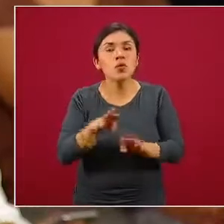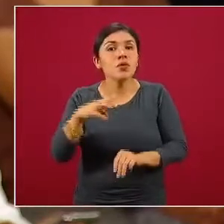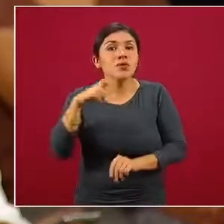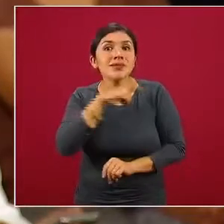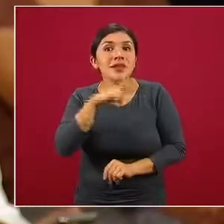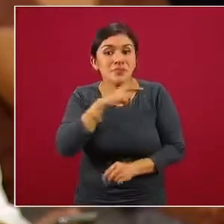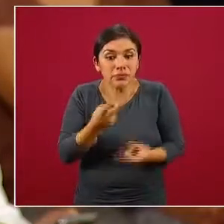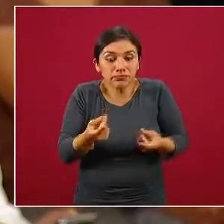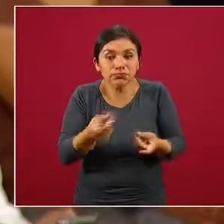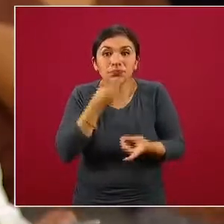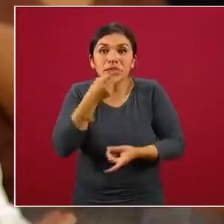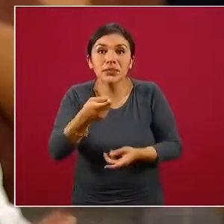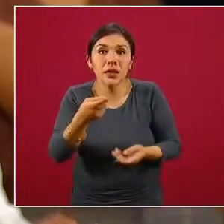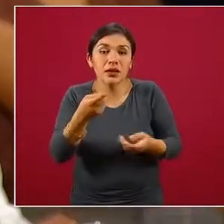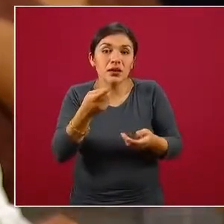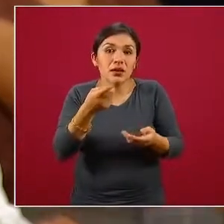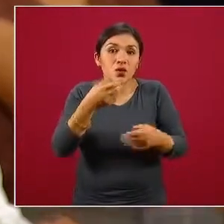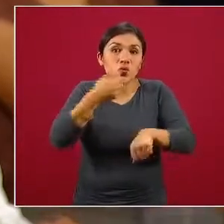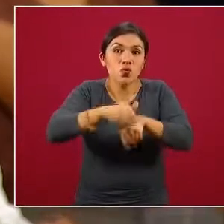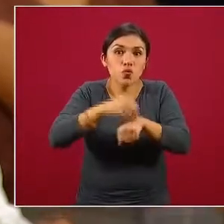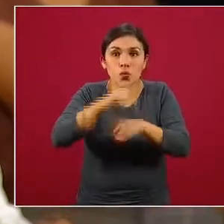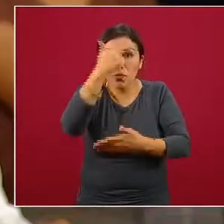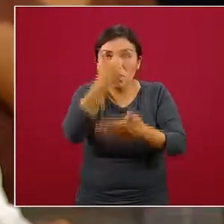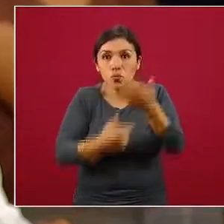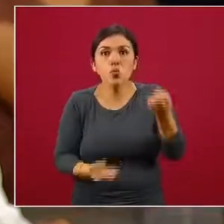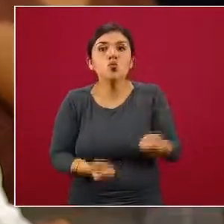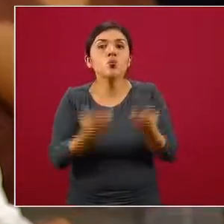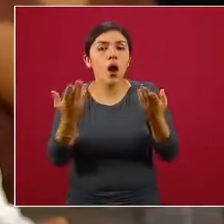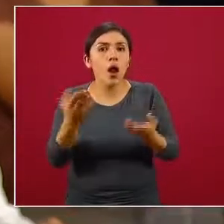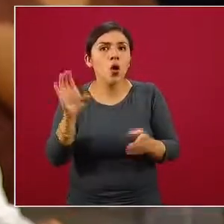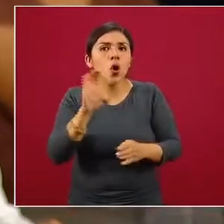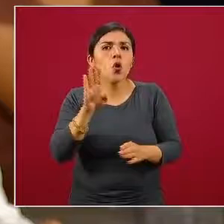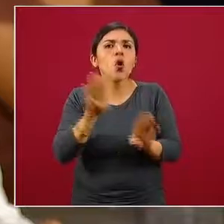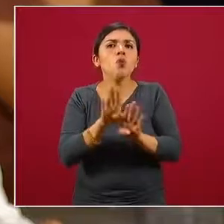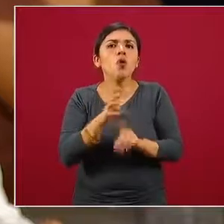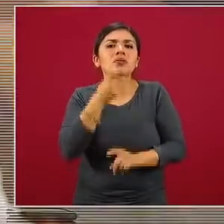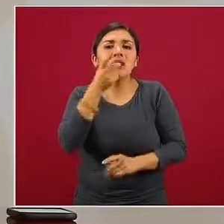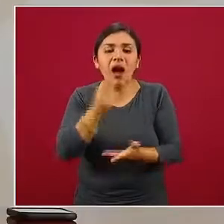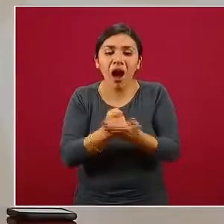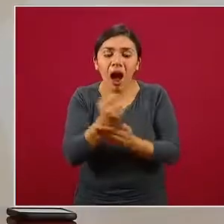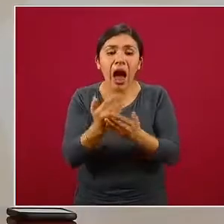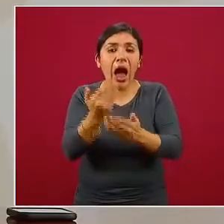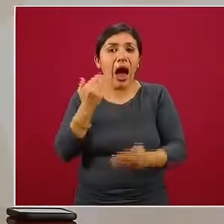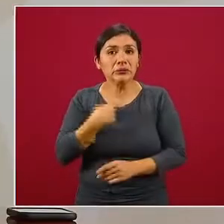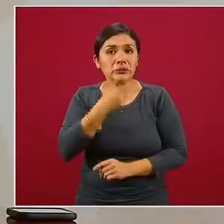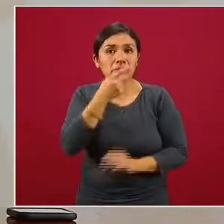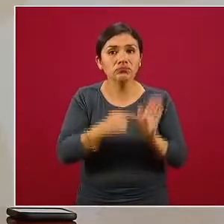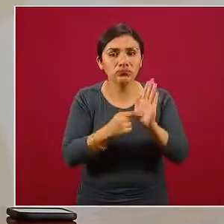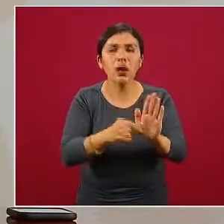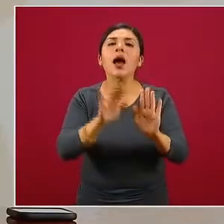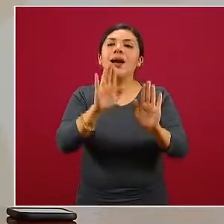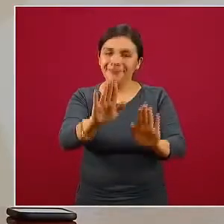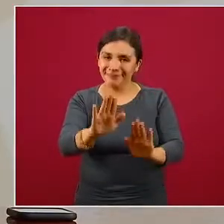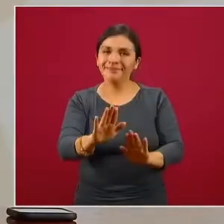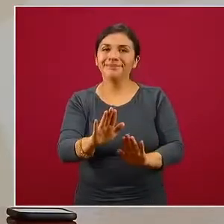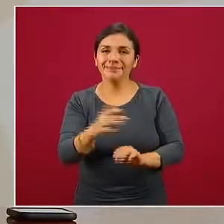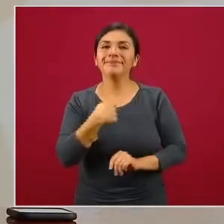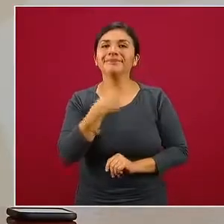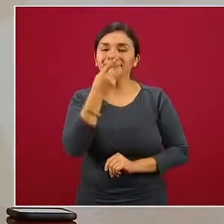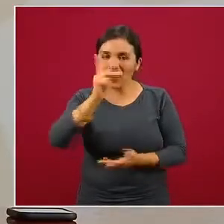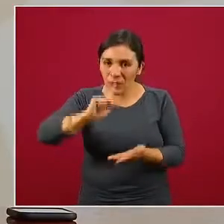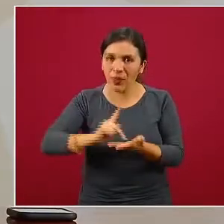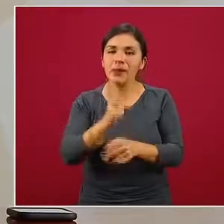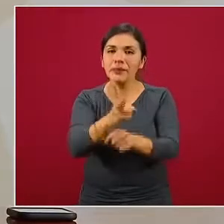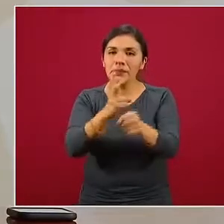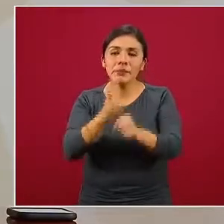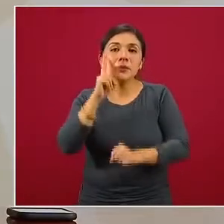es muy importante esta decisión. No hubo ninguna decisión adelantar el proceso. Nuevamente le invito a ver la conferencia de prensa del sábado